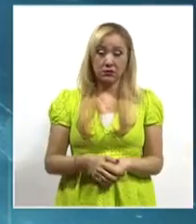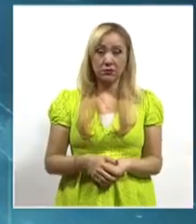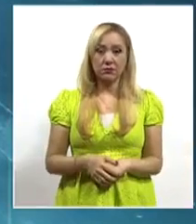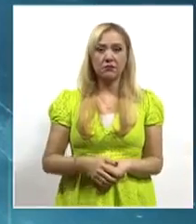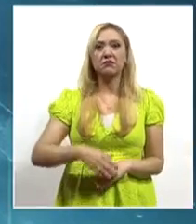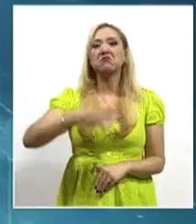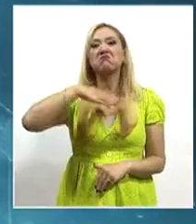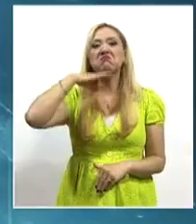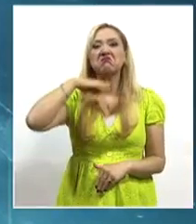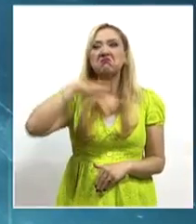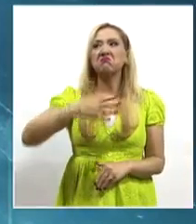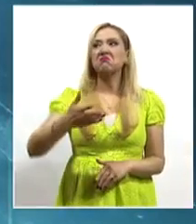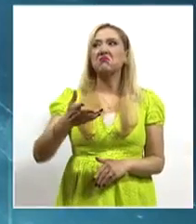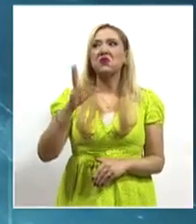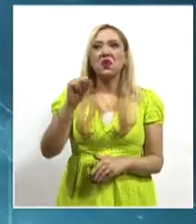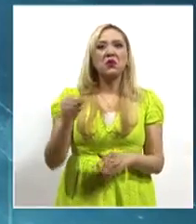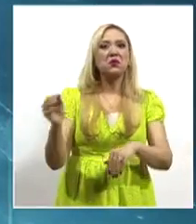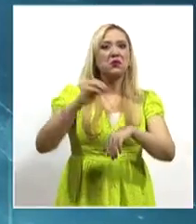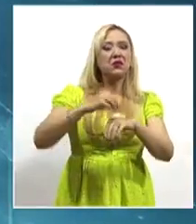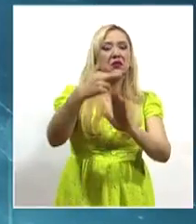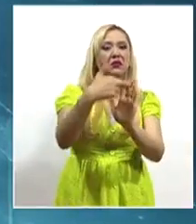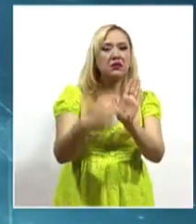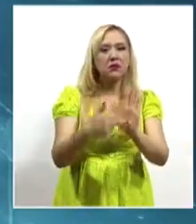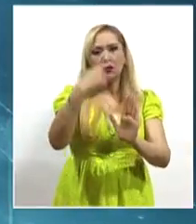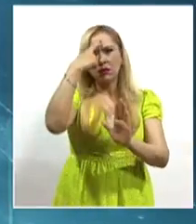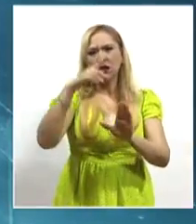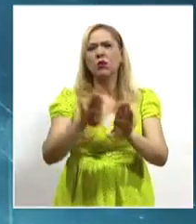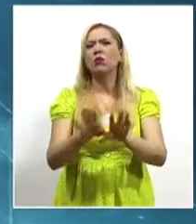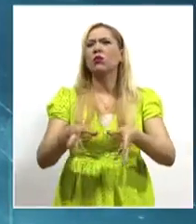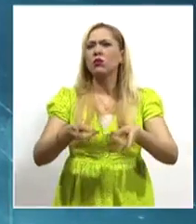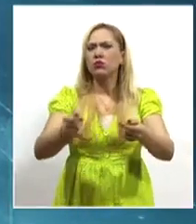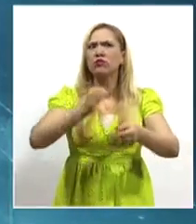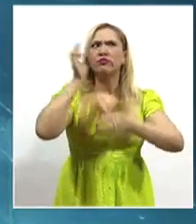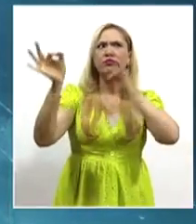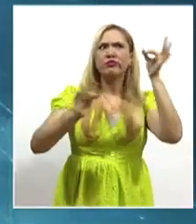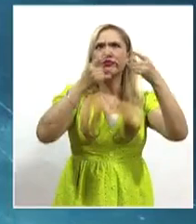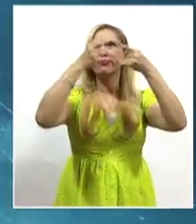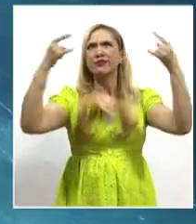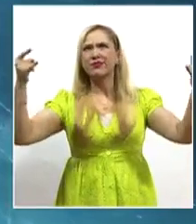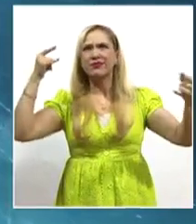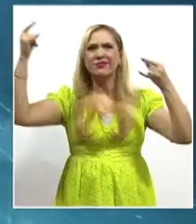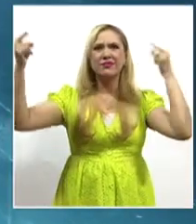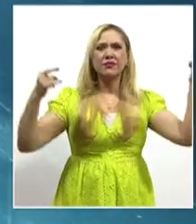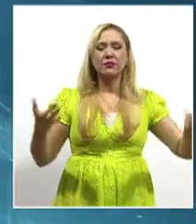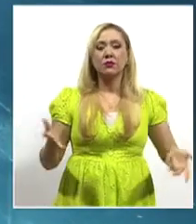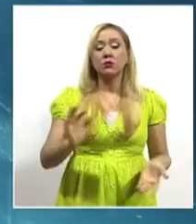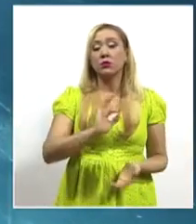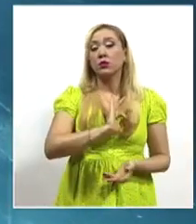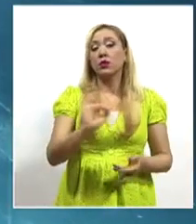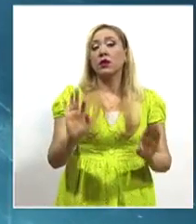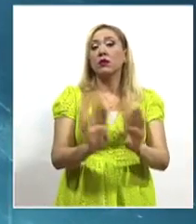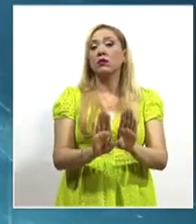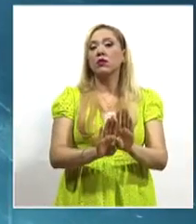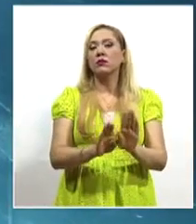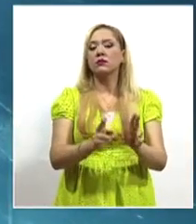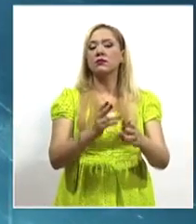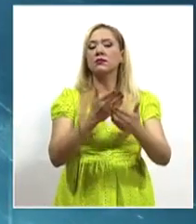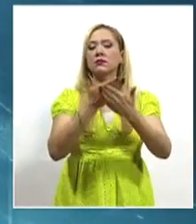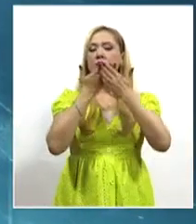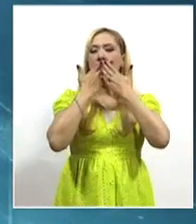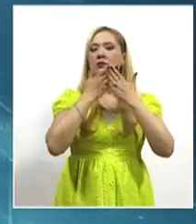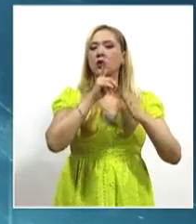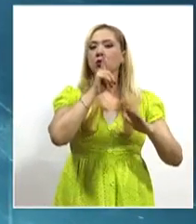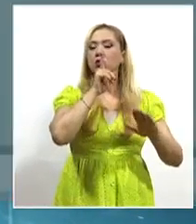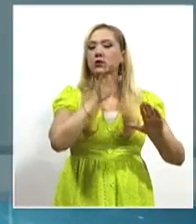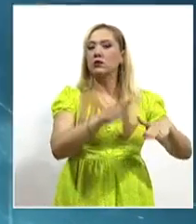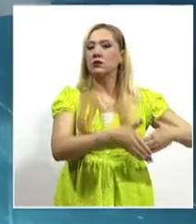Omisión de establecer reglas para asignar el gasto en publicidad puede traducirse en un acto sutil de censura, establece la